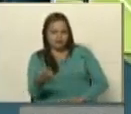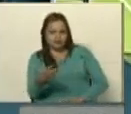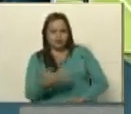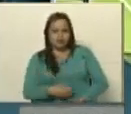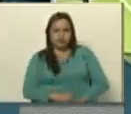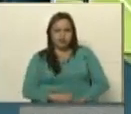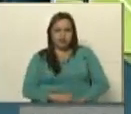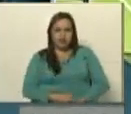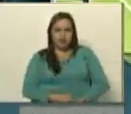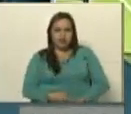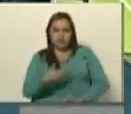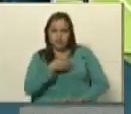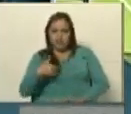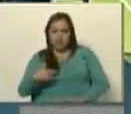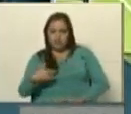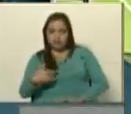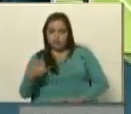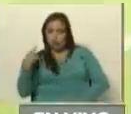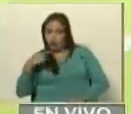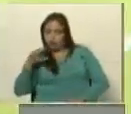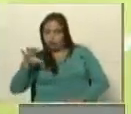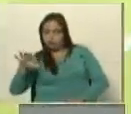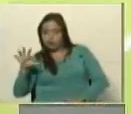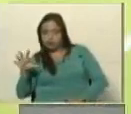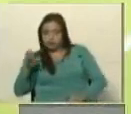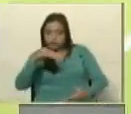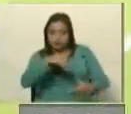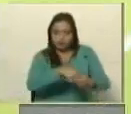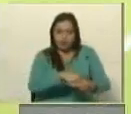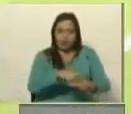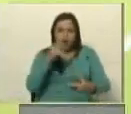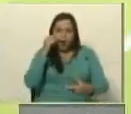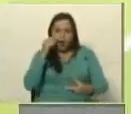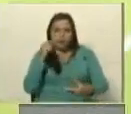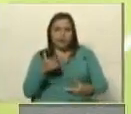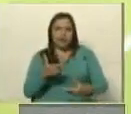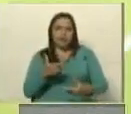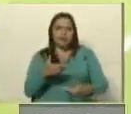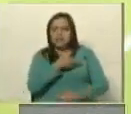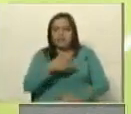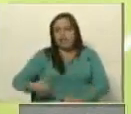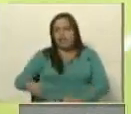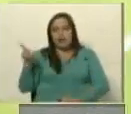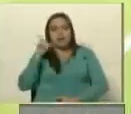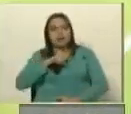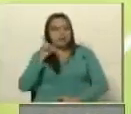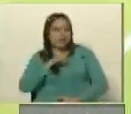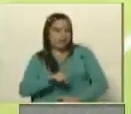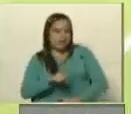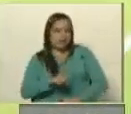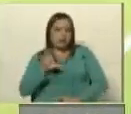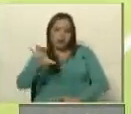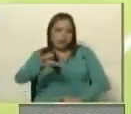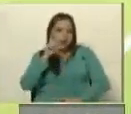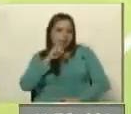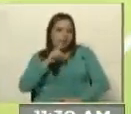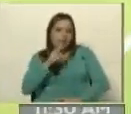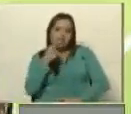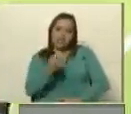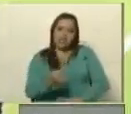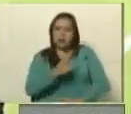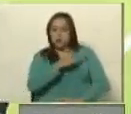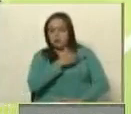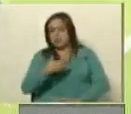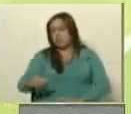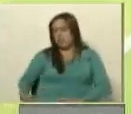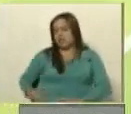Recientemente se intentó una invasión, ¿no? Este señor de Narnia, autonombrado, ¿no? Que se quiso nombrar él como